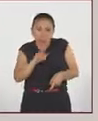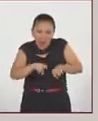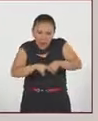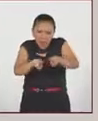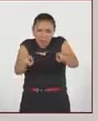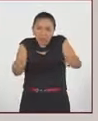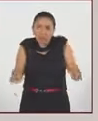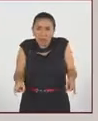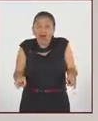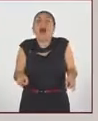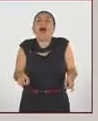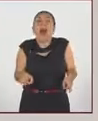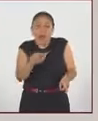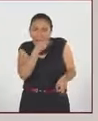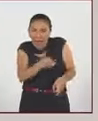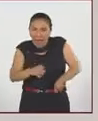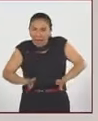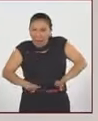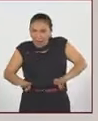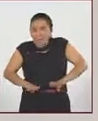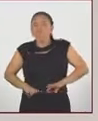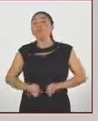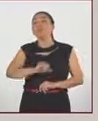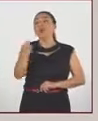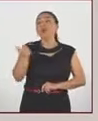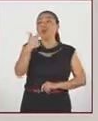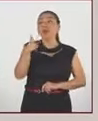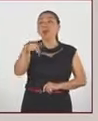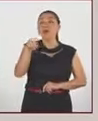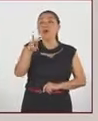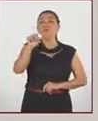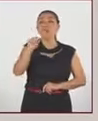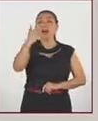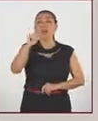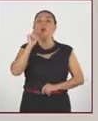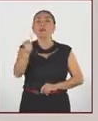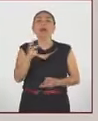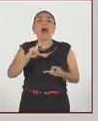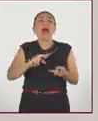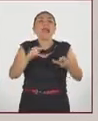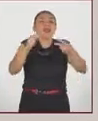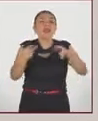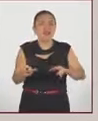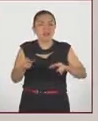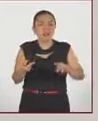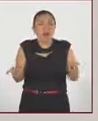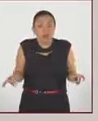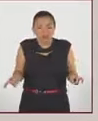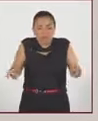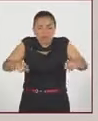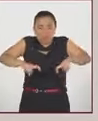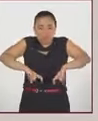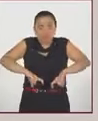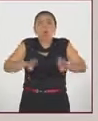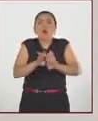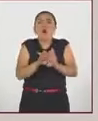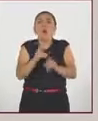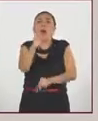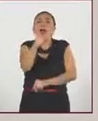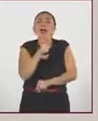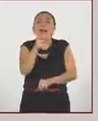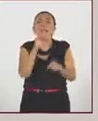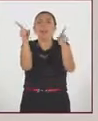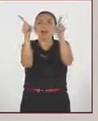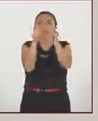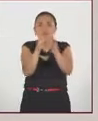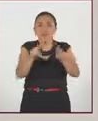de la línea media. El genovalgo es la condición contraria, es decir, las rodillas en forma en X se acercan a la